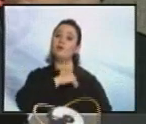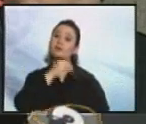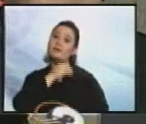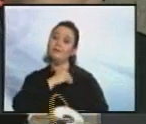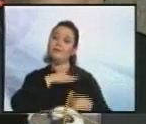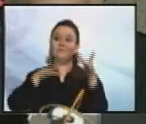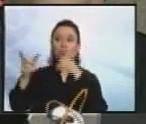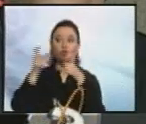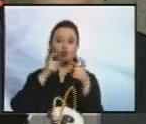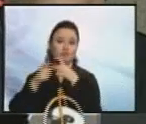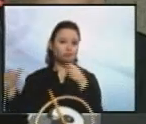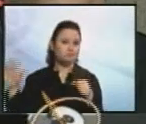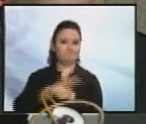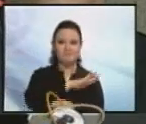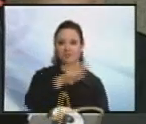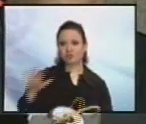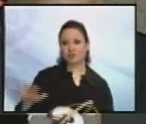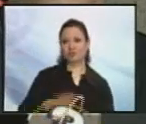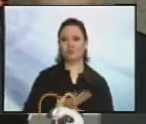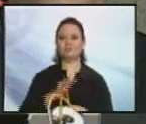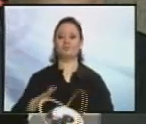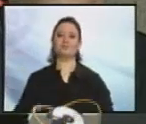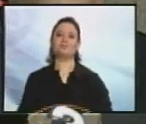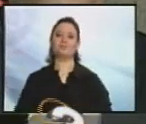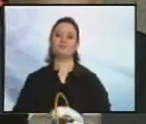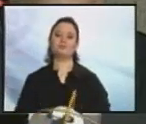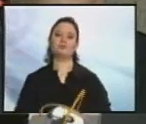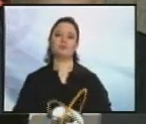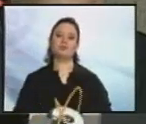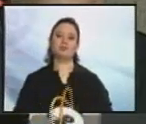total dominio sobre la otra.